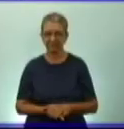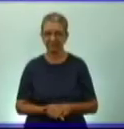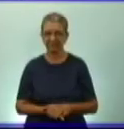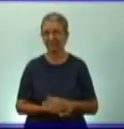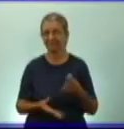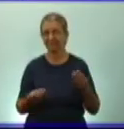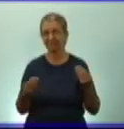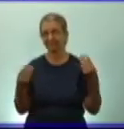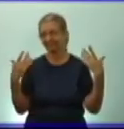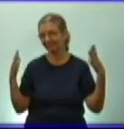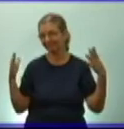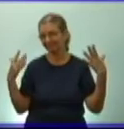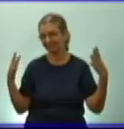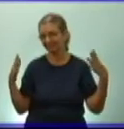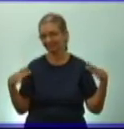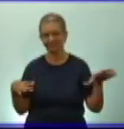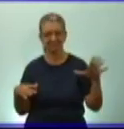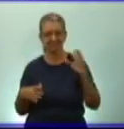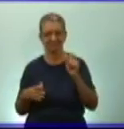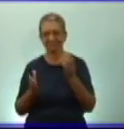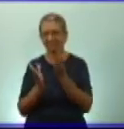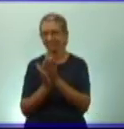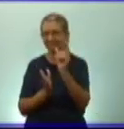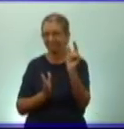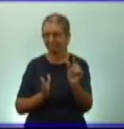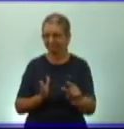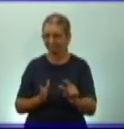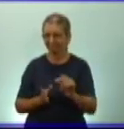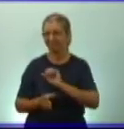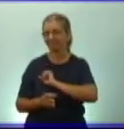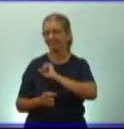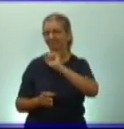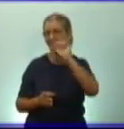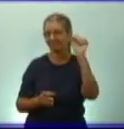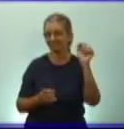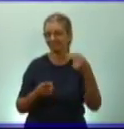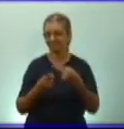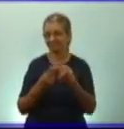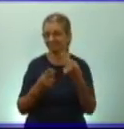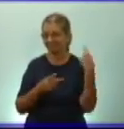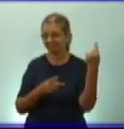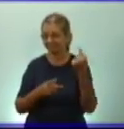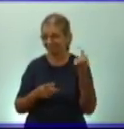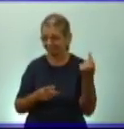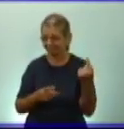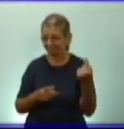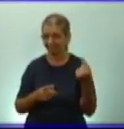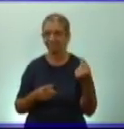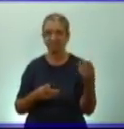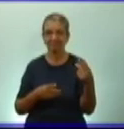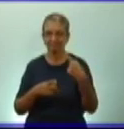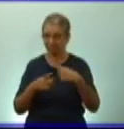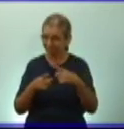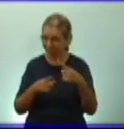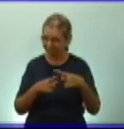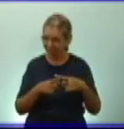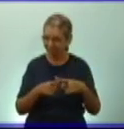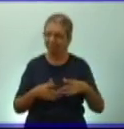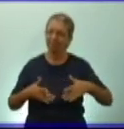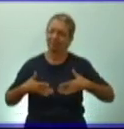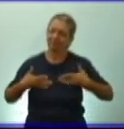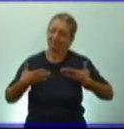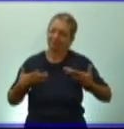muchas felicidades para todos estos estudiantes que resultaron ganadores del concurso nacional. Y al resto los exhorto para que